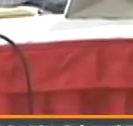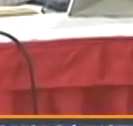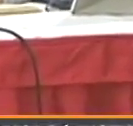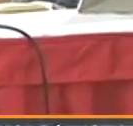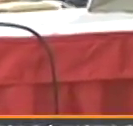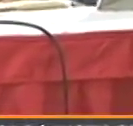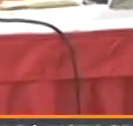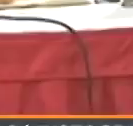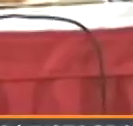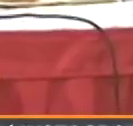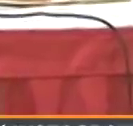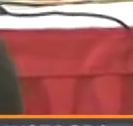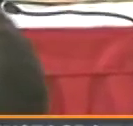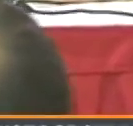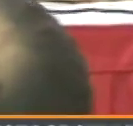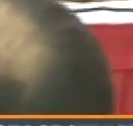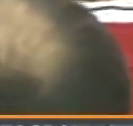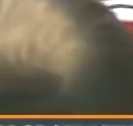Ramón Darío Vivas,